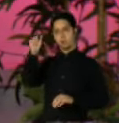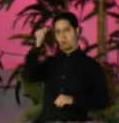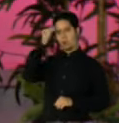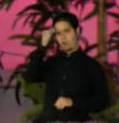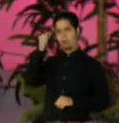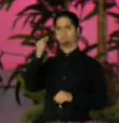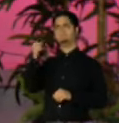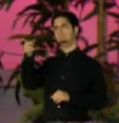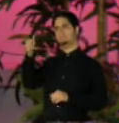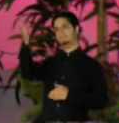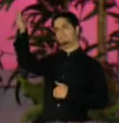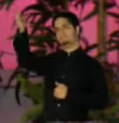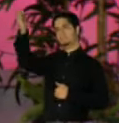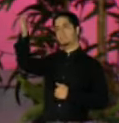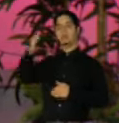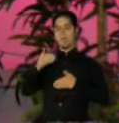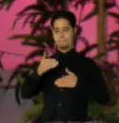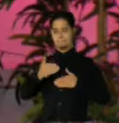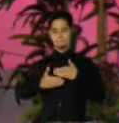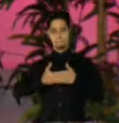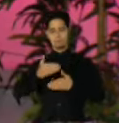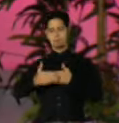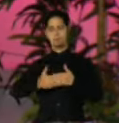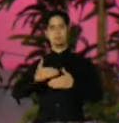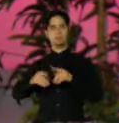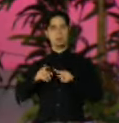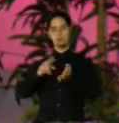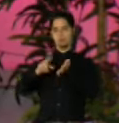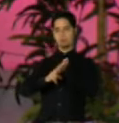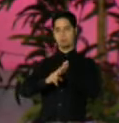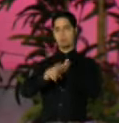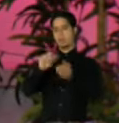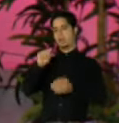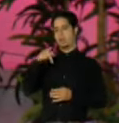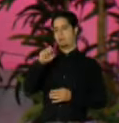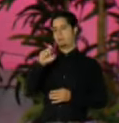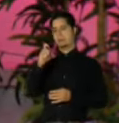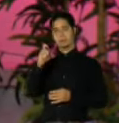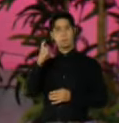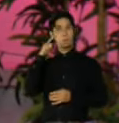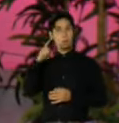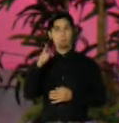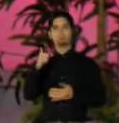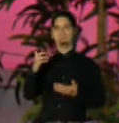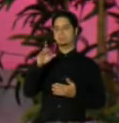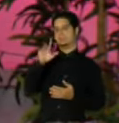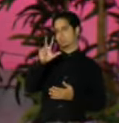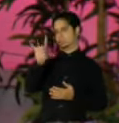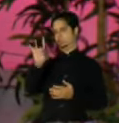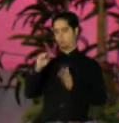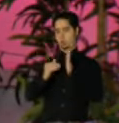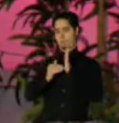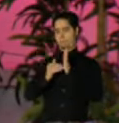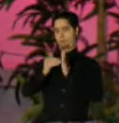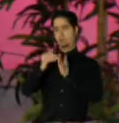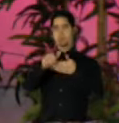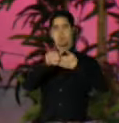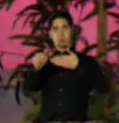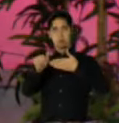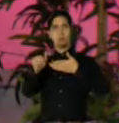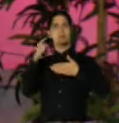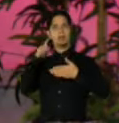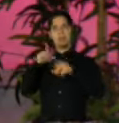el proceso para la contratación con Apex de las 38, por 38 millones de dólares del millón de pruebas. Hay una parte de ese proceso